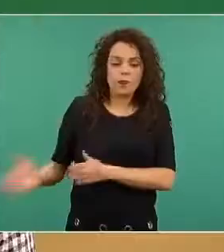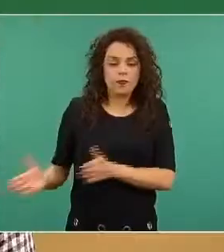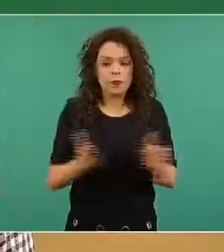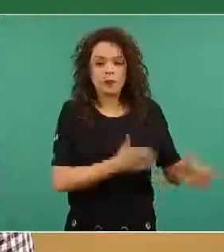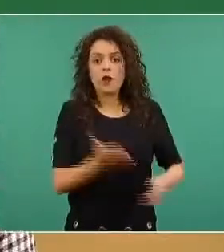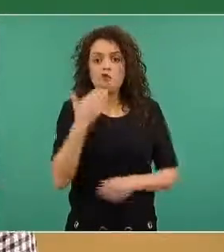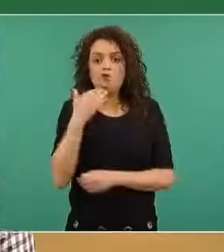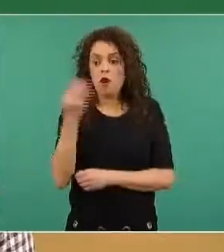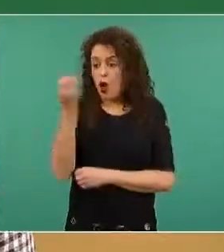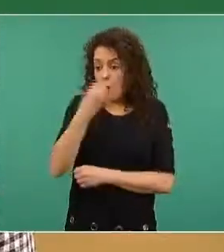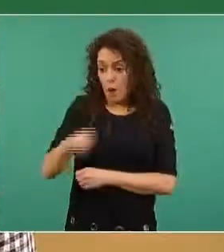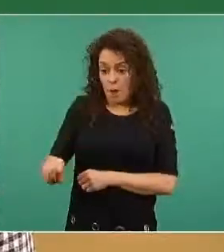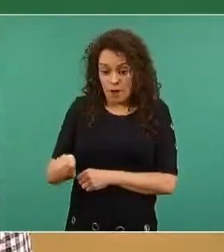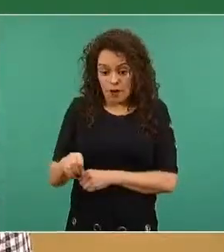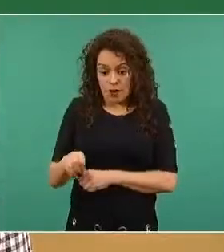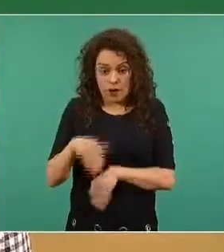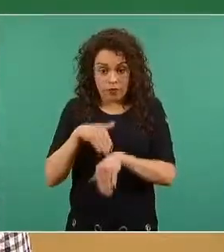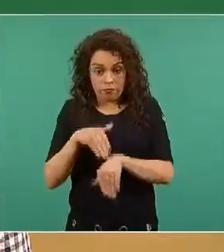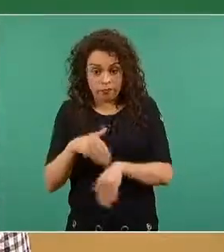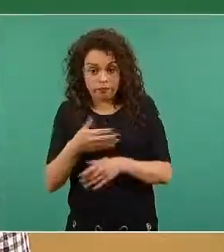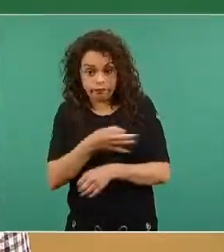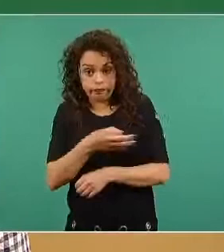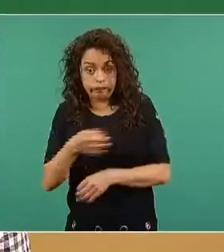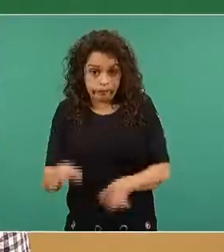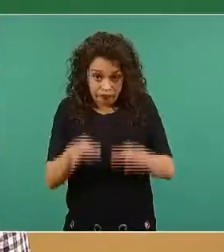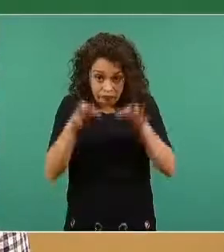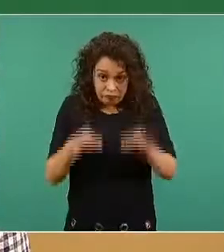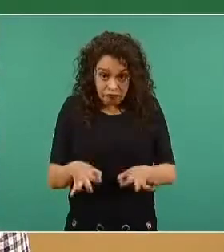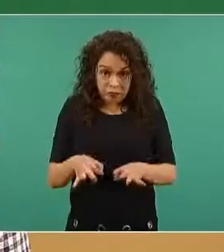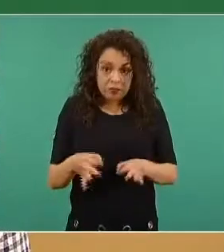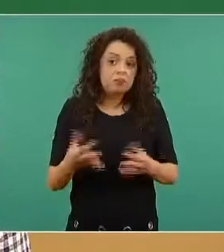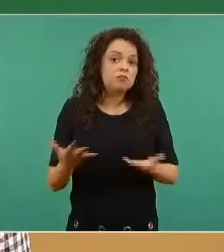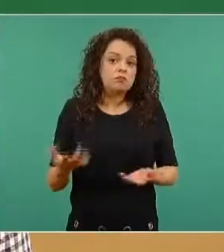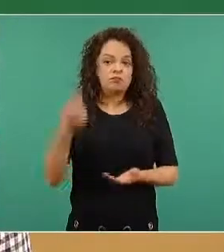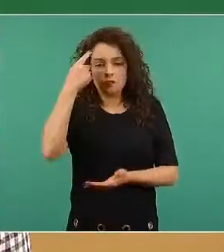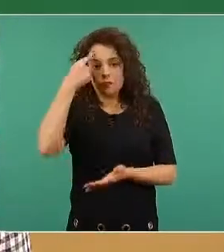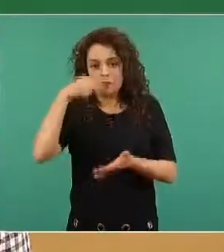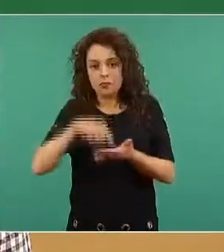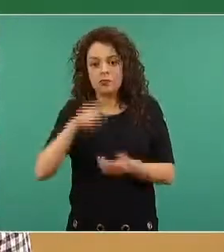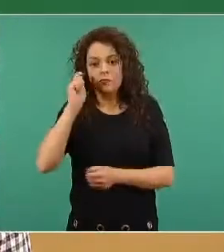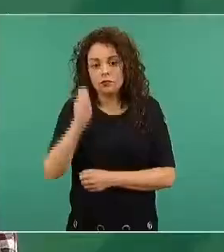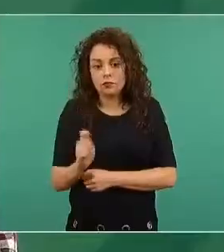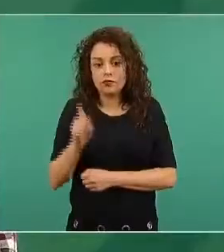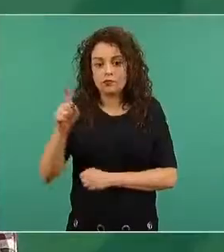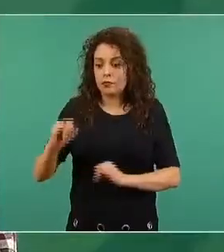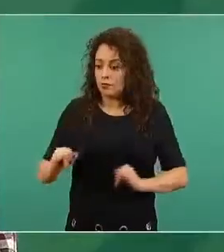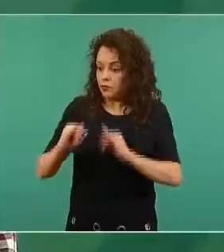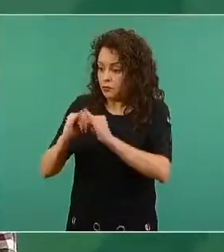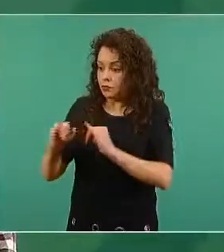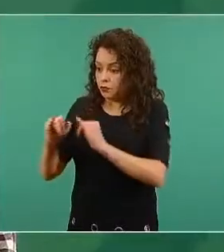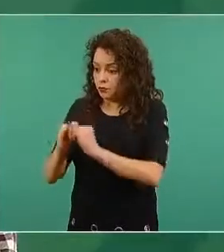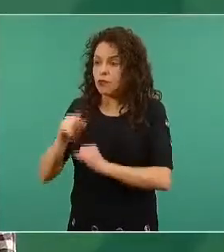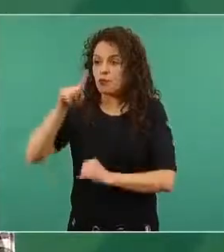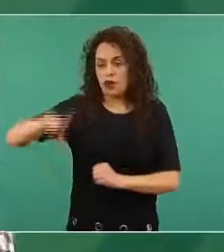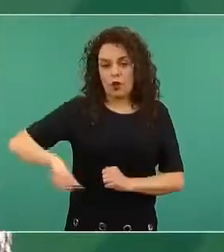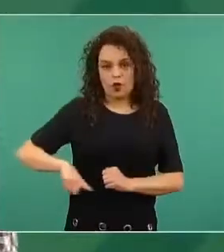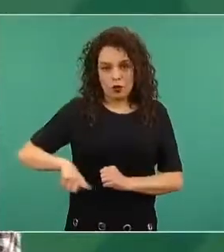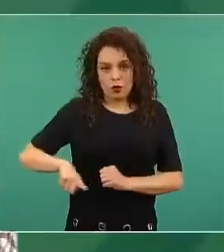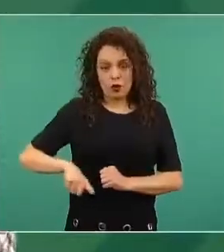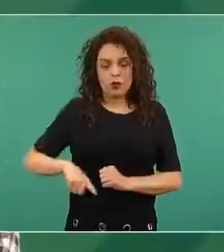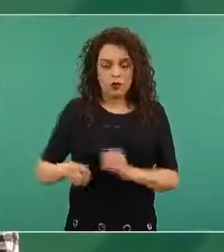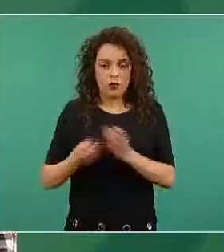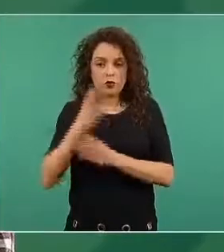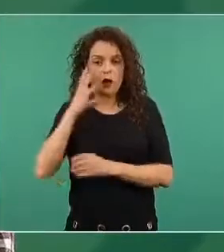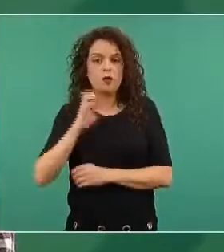una obligación, supondríamos que hay una cortesía institucional y en su momento el gobierno de Nuevo León